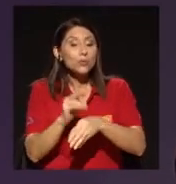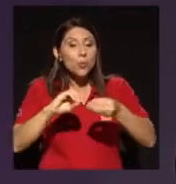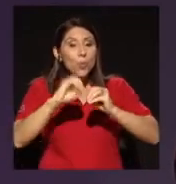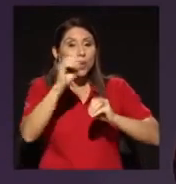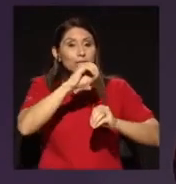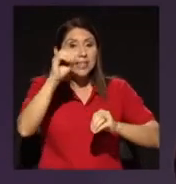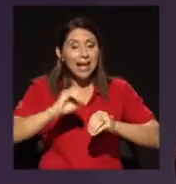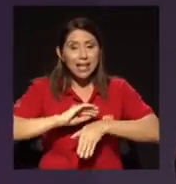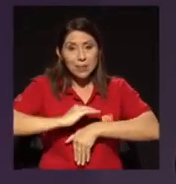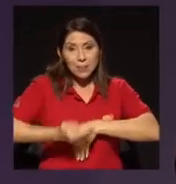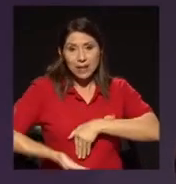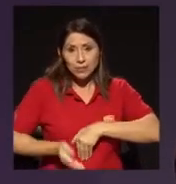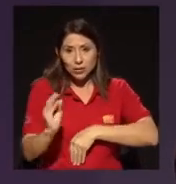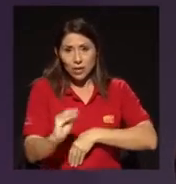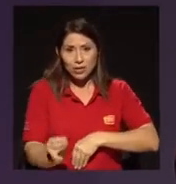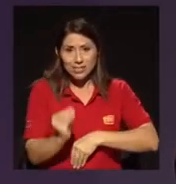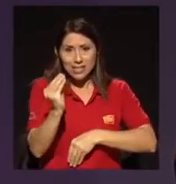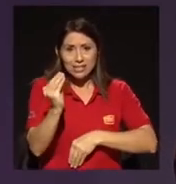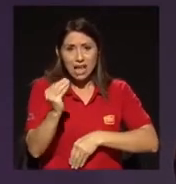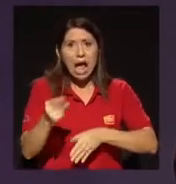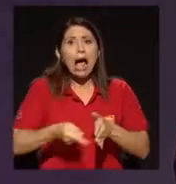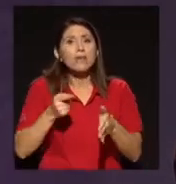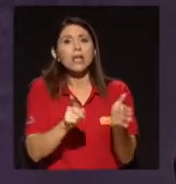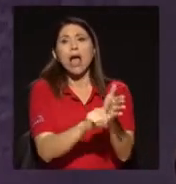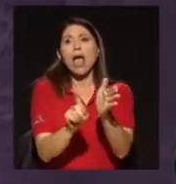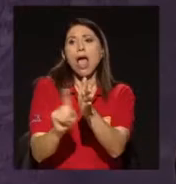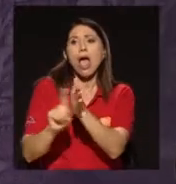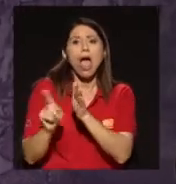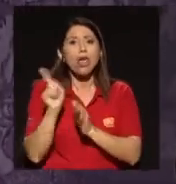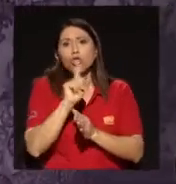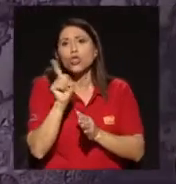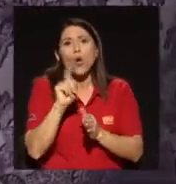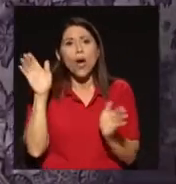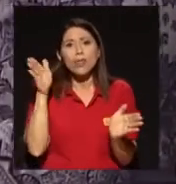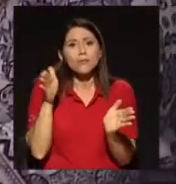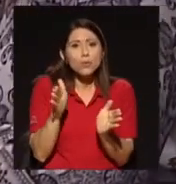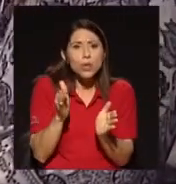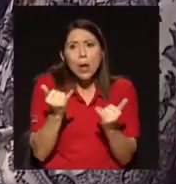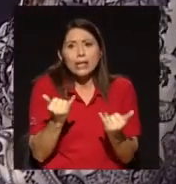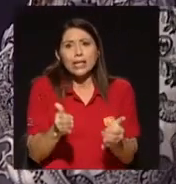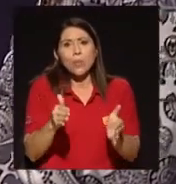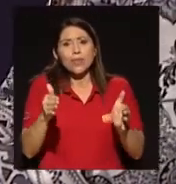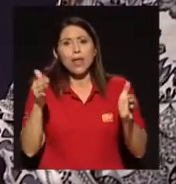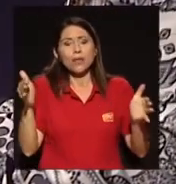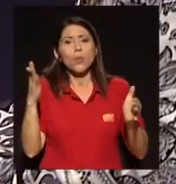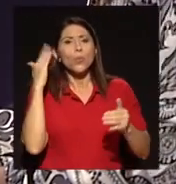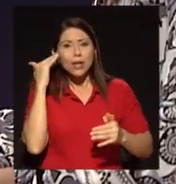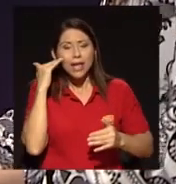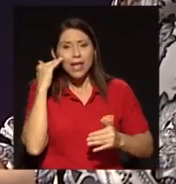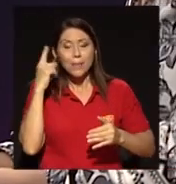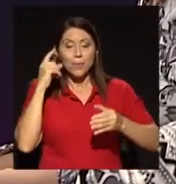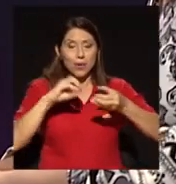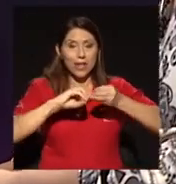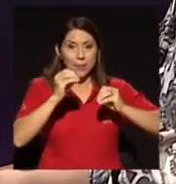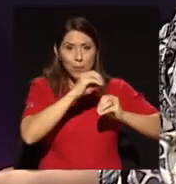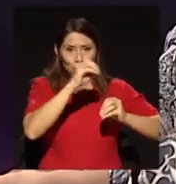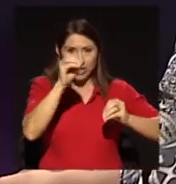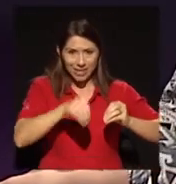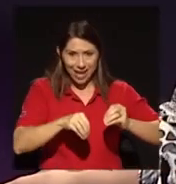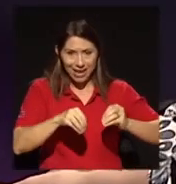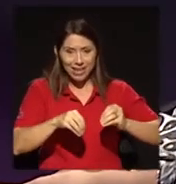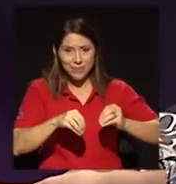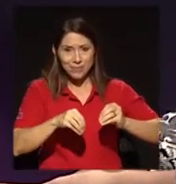veces salen voces alarmistas diciendo no ha disminuido, está aumentando, porque comparan el porcentaje